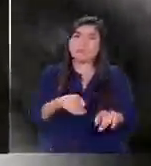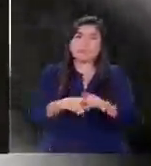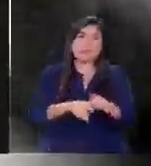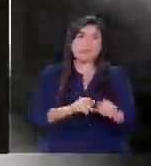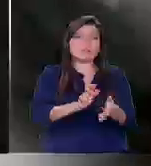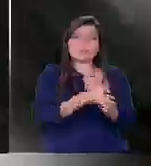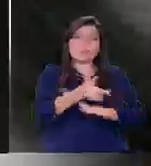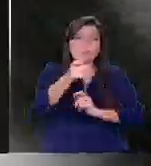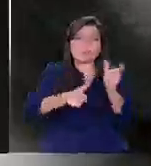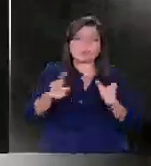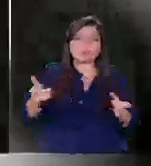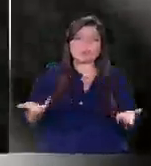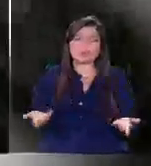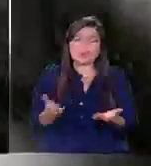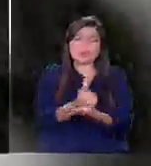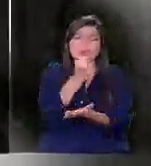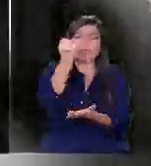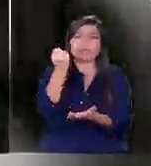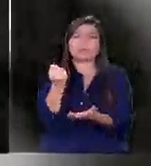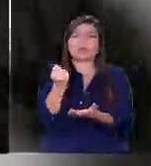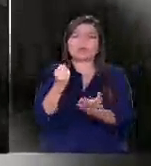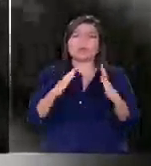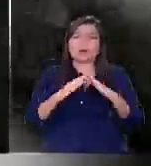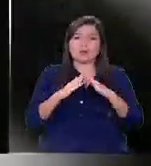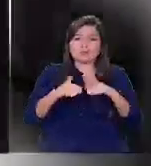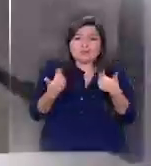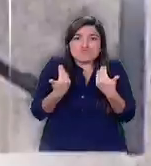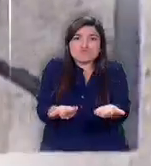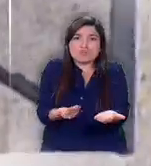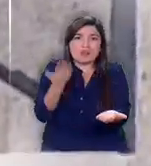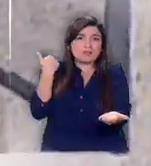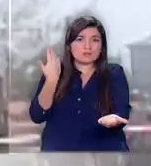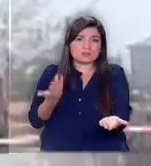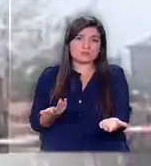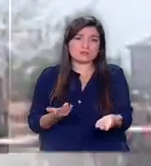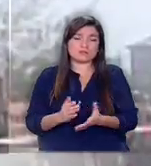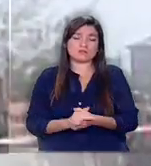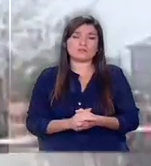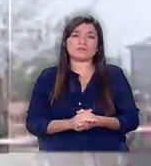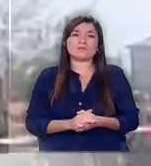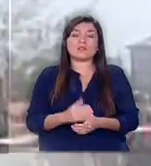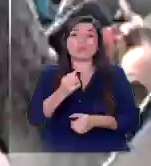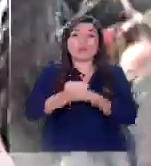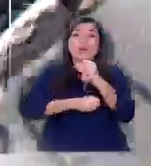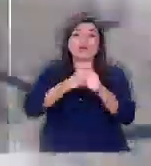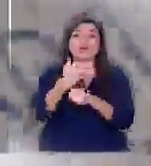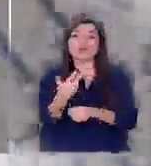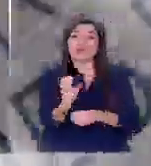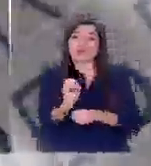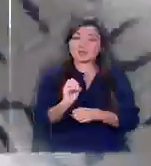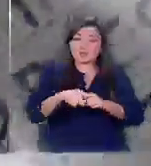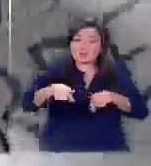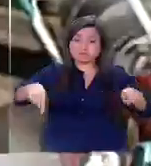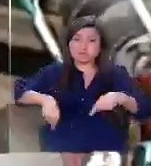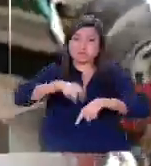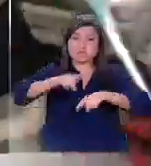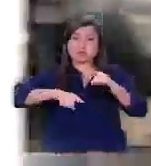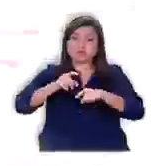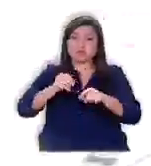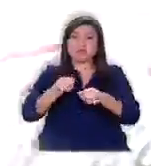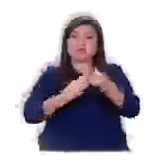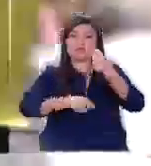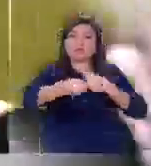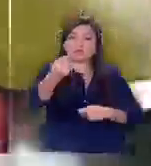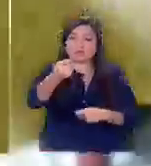gente que se obtenía y se le asignaba su vivienda en ese entonces. En los 90 el terreno fue vendido a una empresa inmobiliaria en 89 millones de